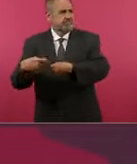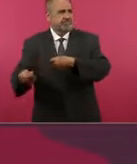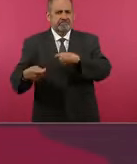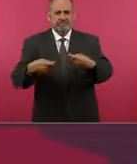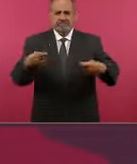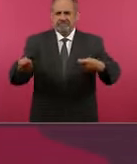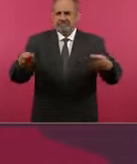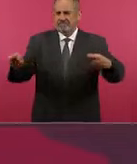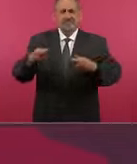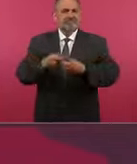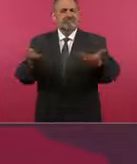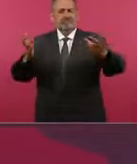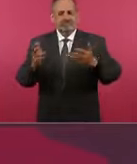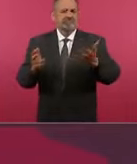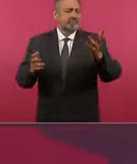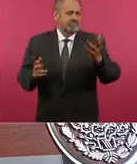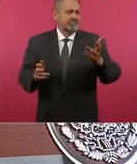Si no existe,